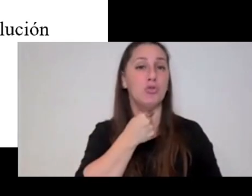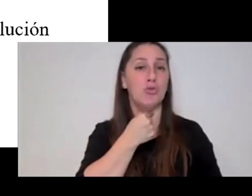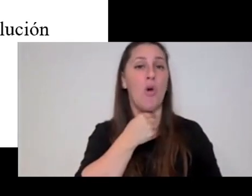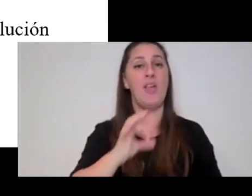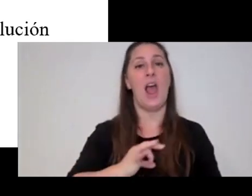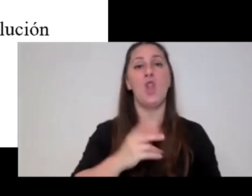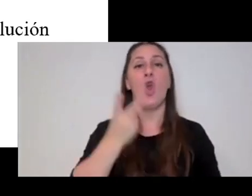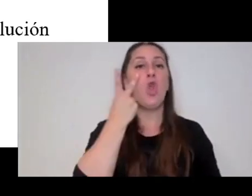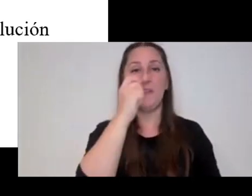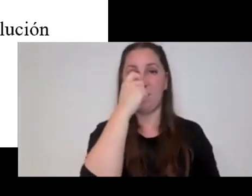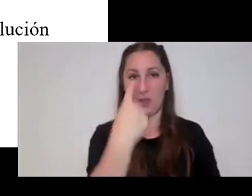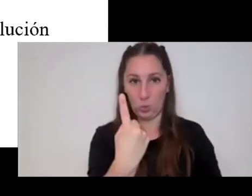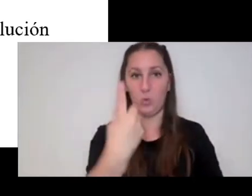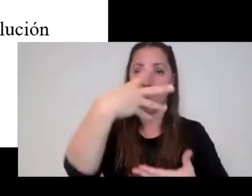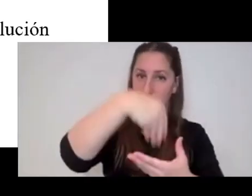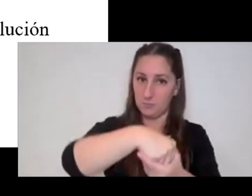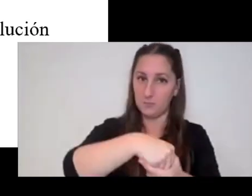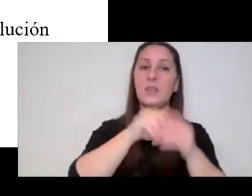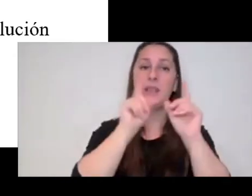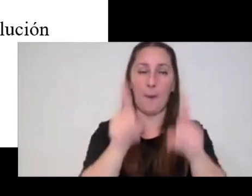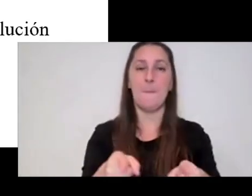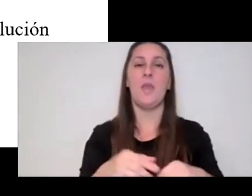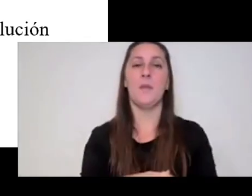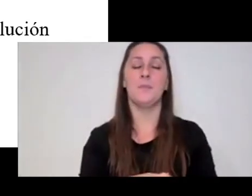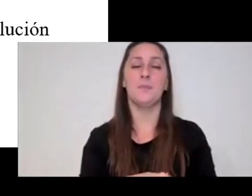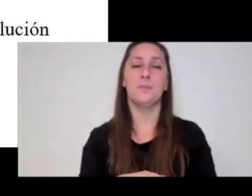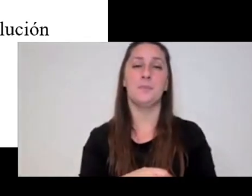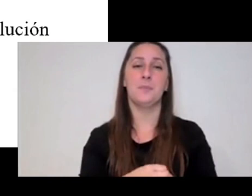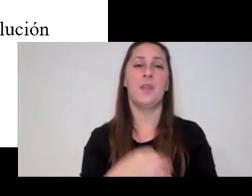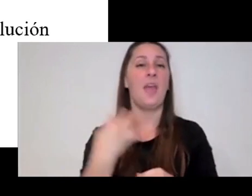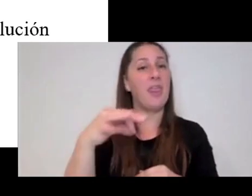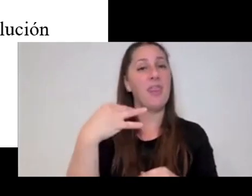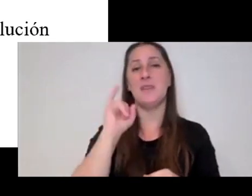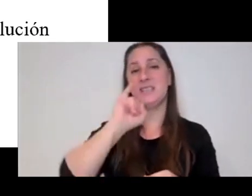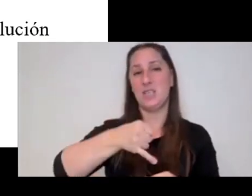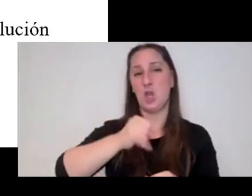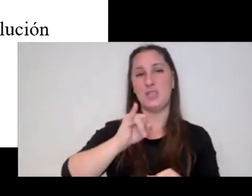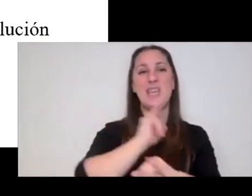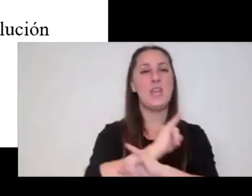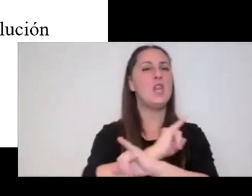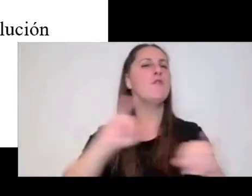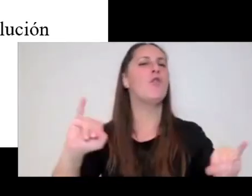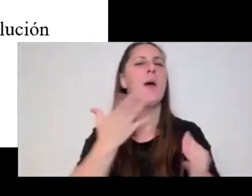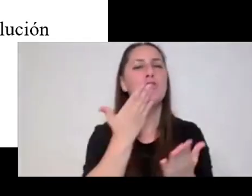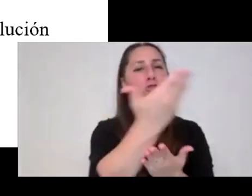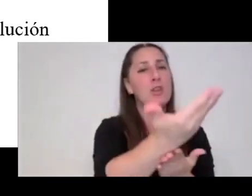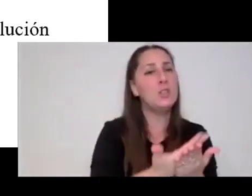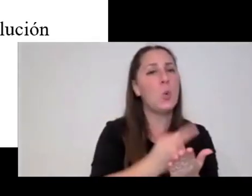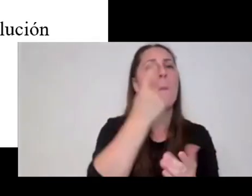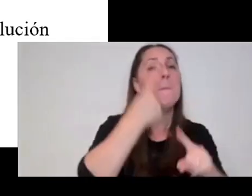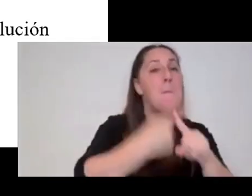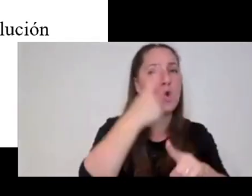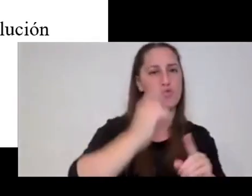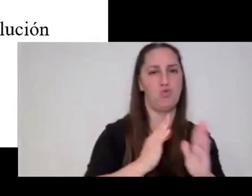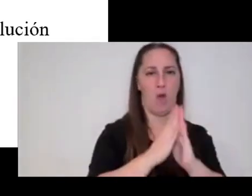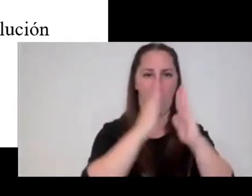2021, inclusive, ¿sí?, y donde tienen que informar, porque es una solicitud por año, el año